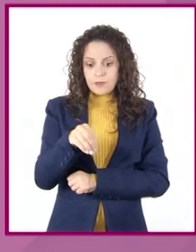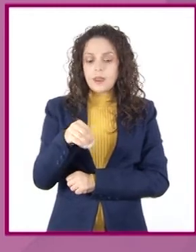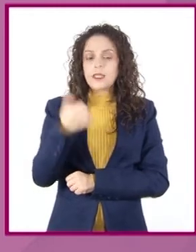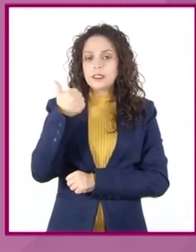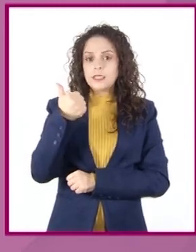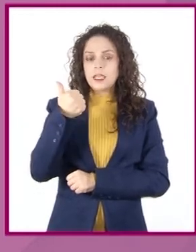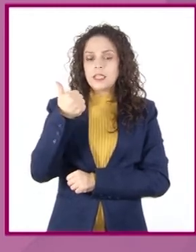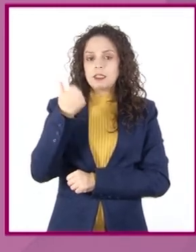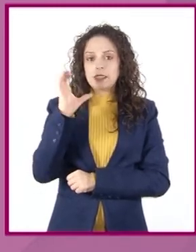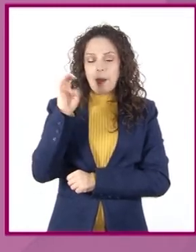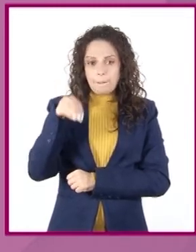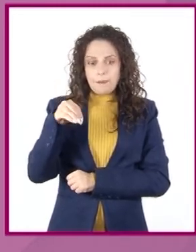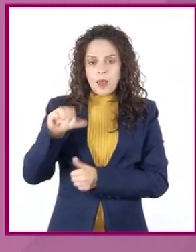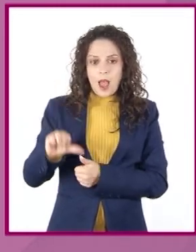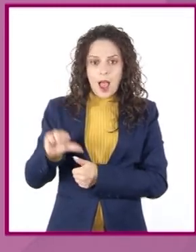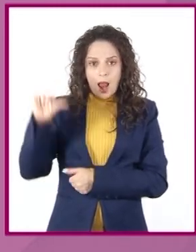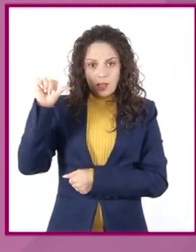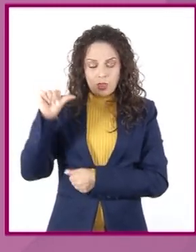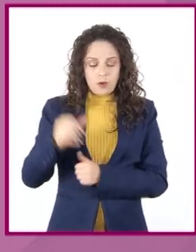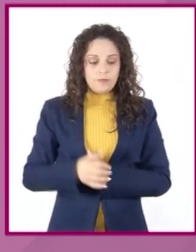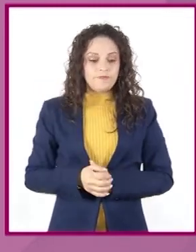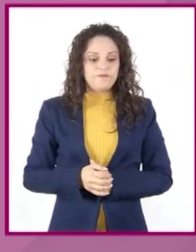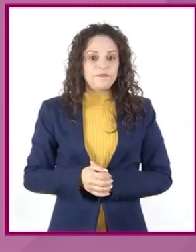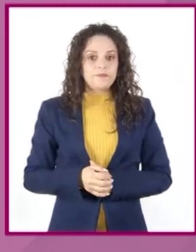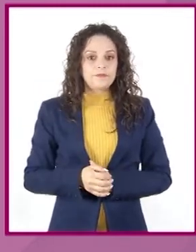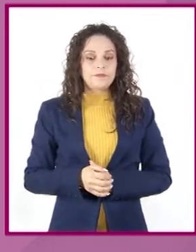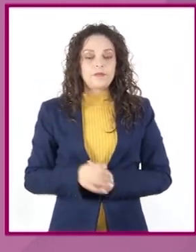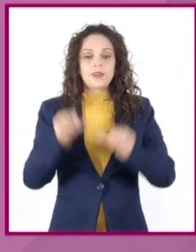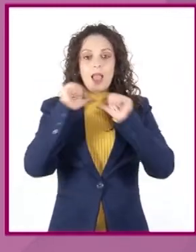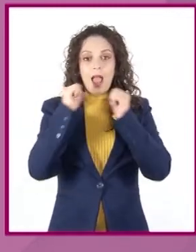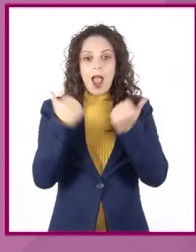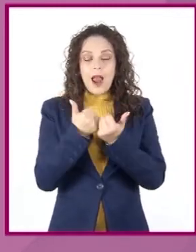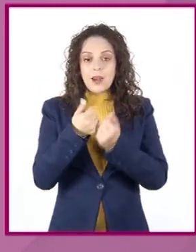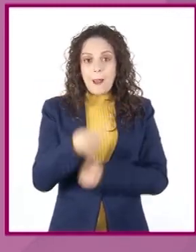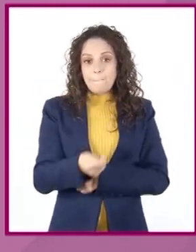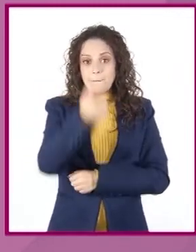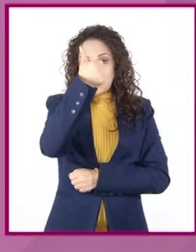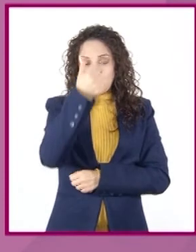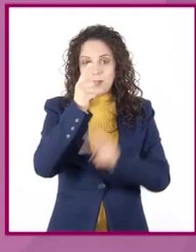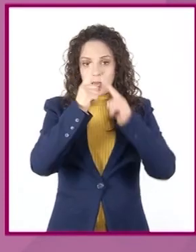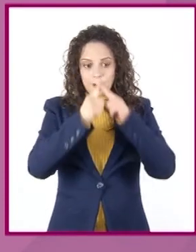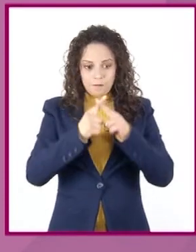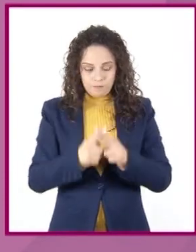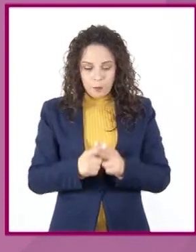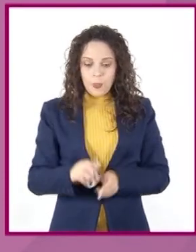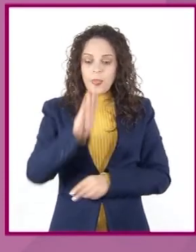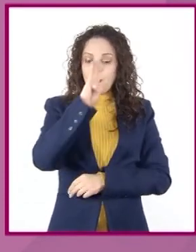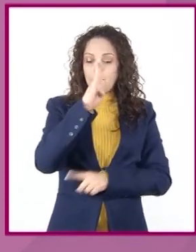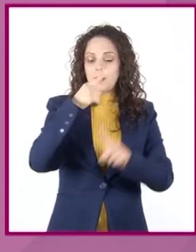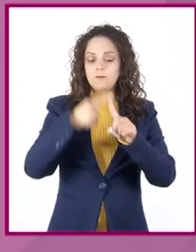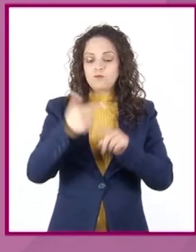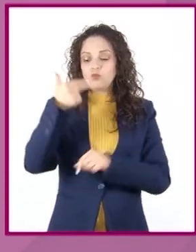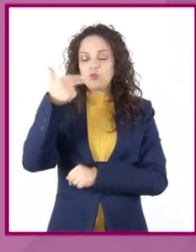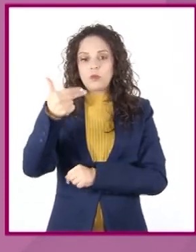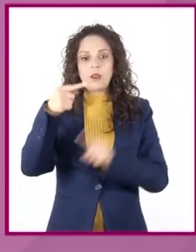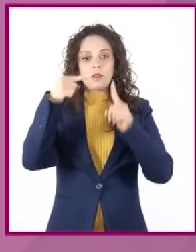altura. Empezamos por obtener el área del triángulo con la fórmula base por altura sobre